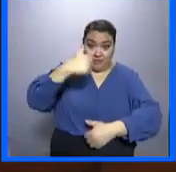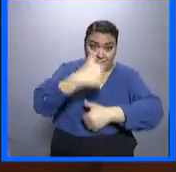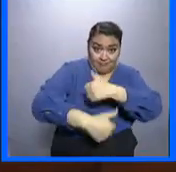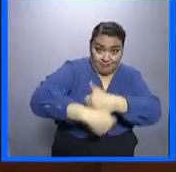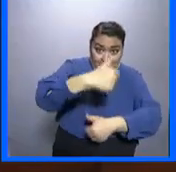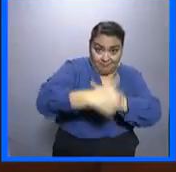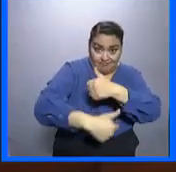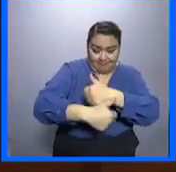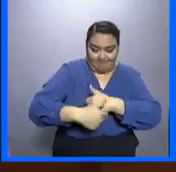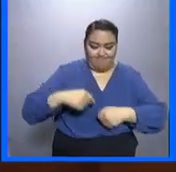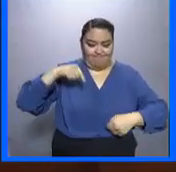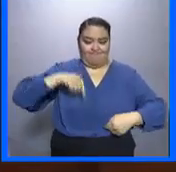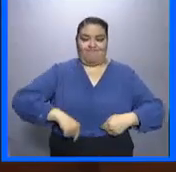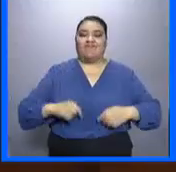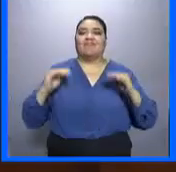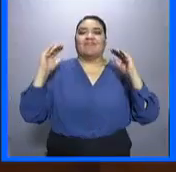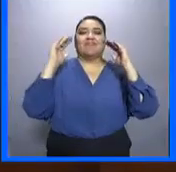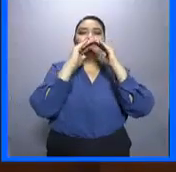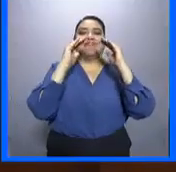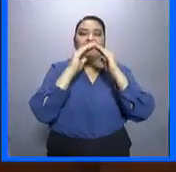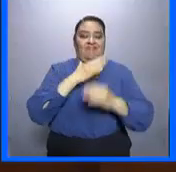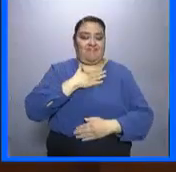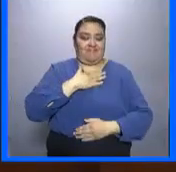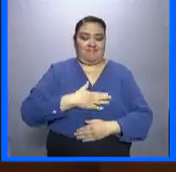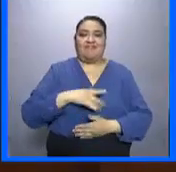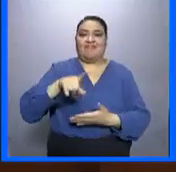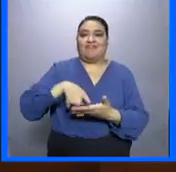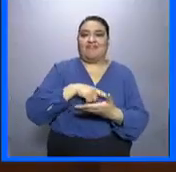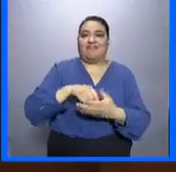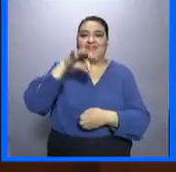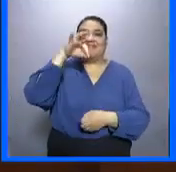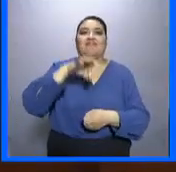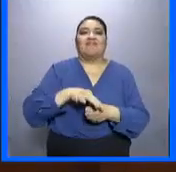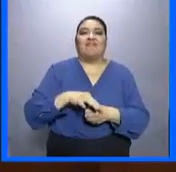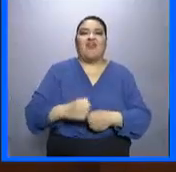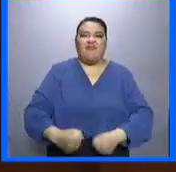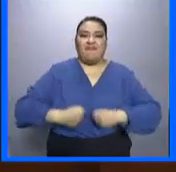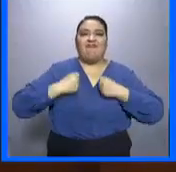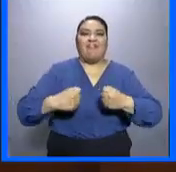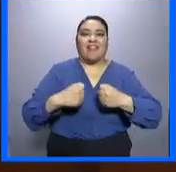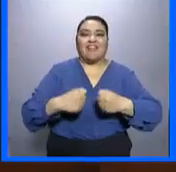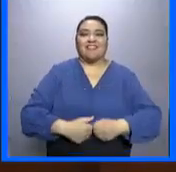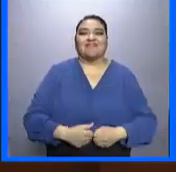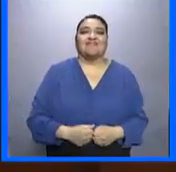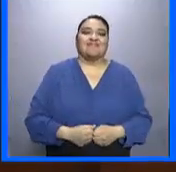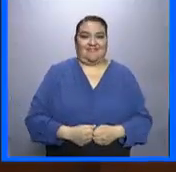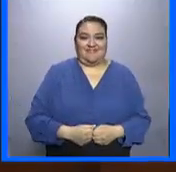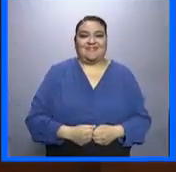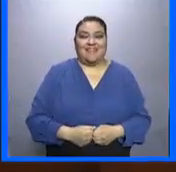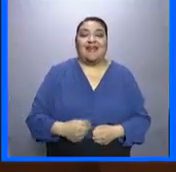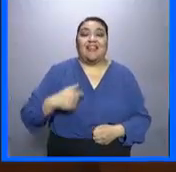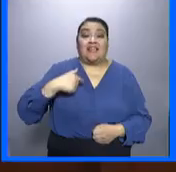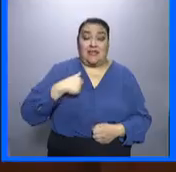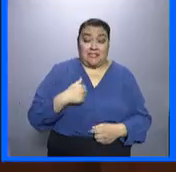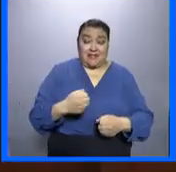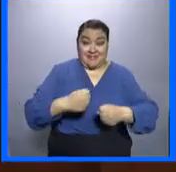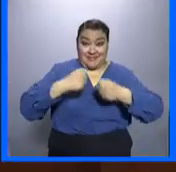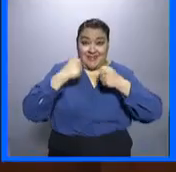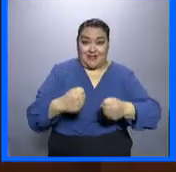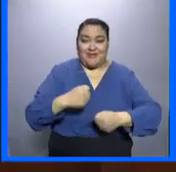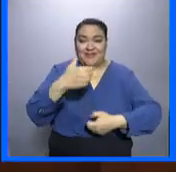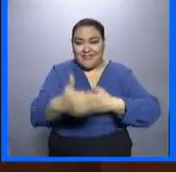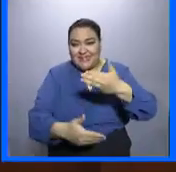comicios, que la Casa de la Justicia Electoral se arraiga con fuerza, asegura